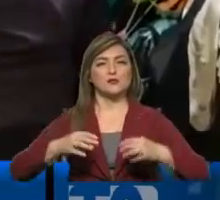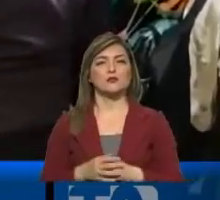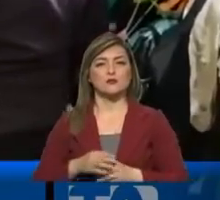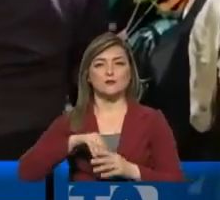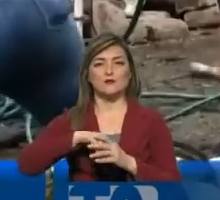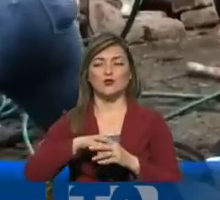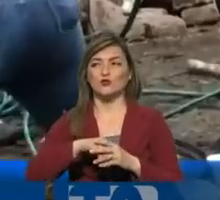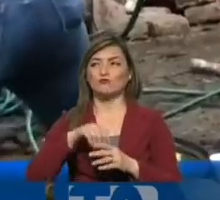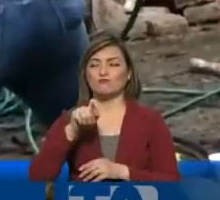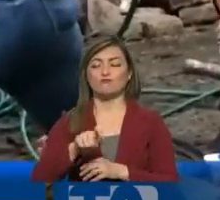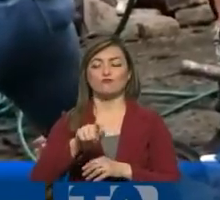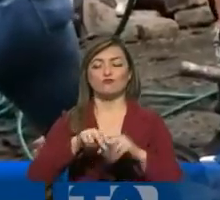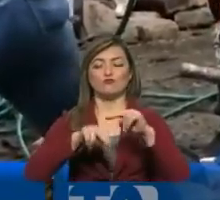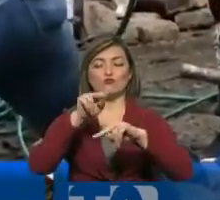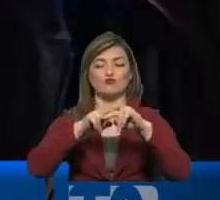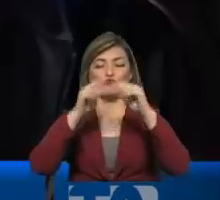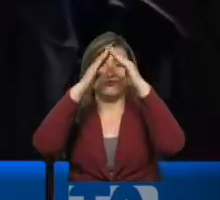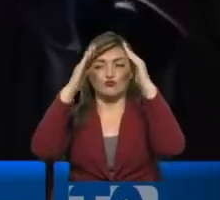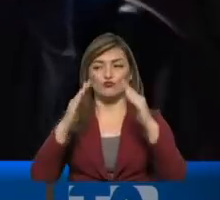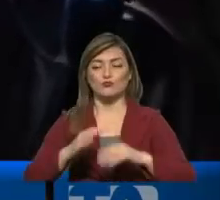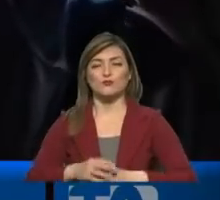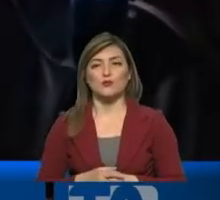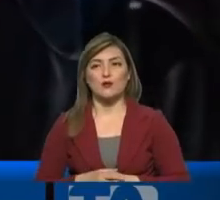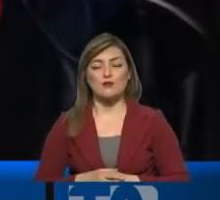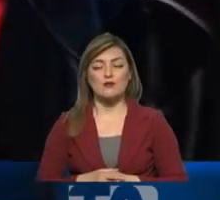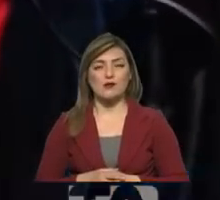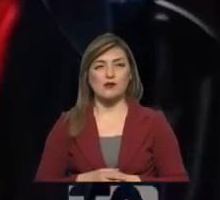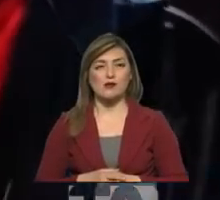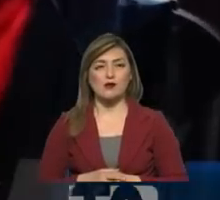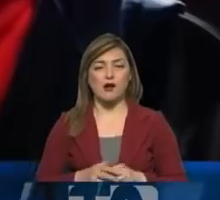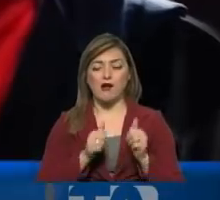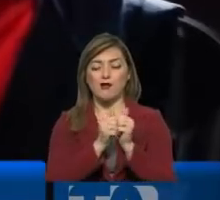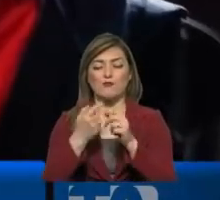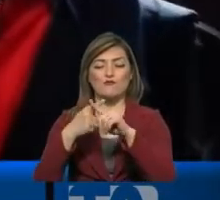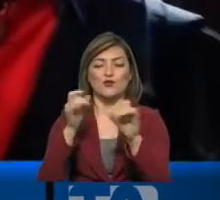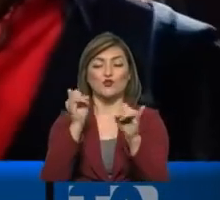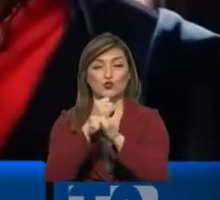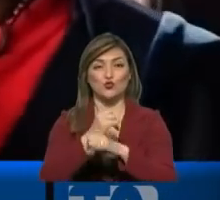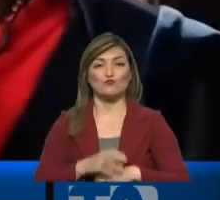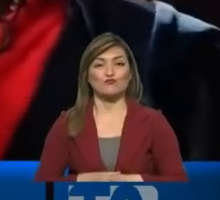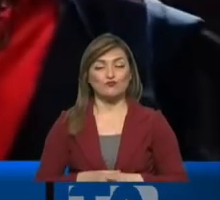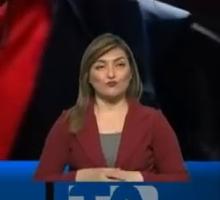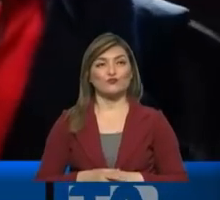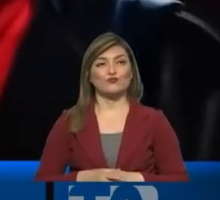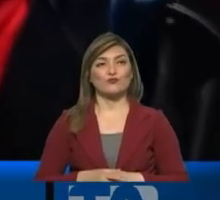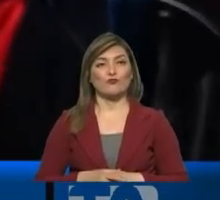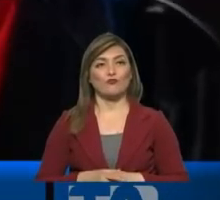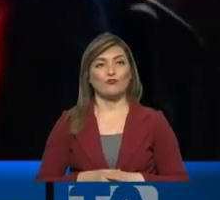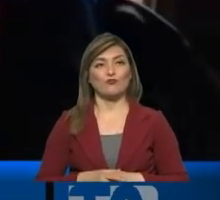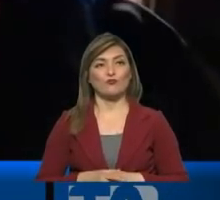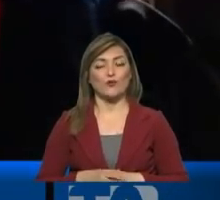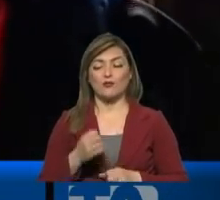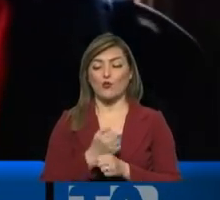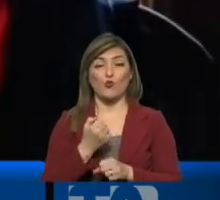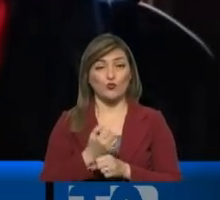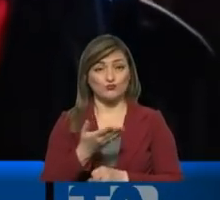recursos necesarios para construir la vivienda. Por esta noble causa nos hemos unido varias entidades, por lo que estamos aquí realizando esta pequeña minga